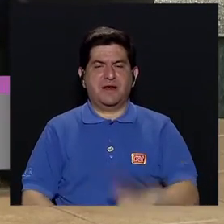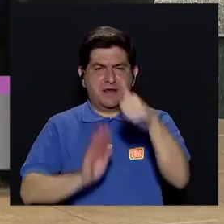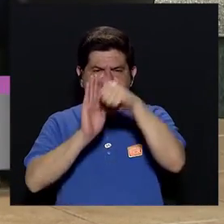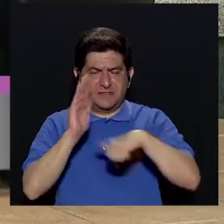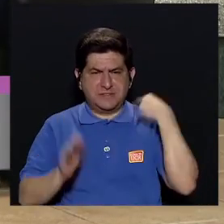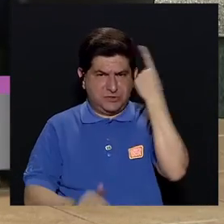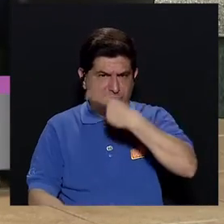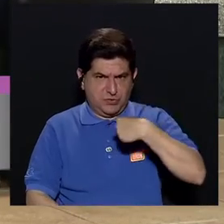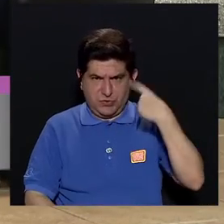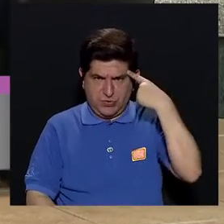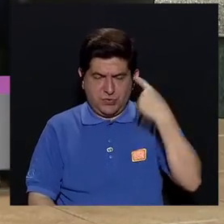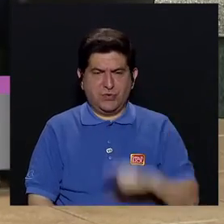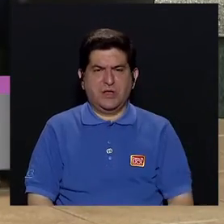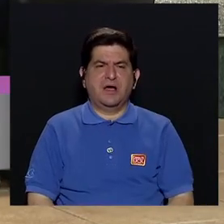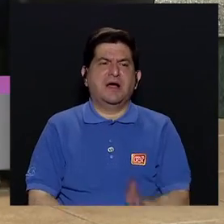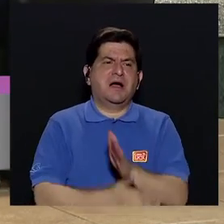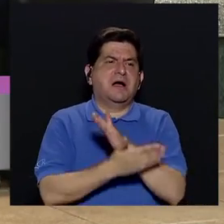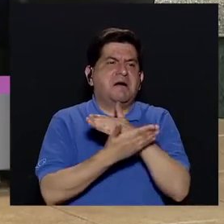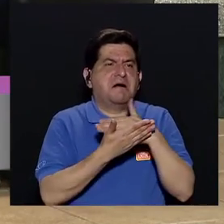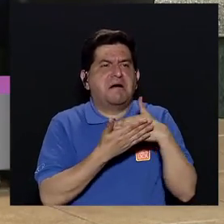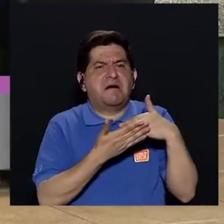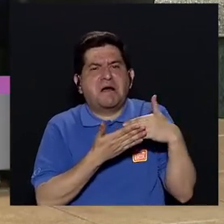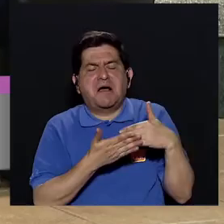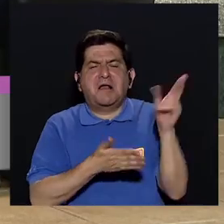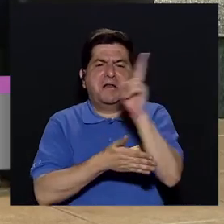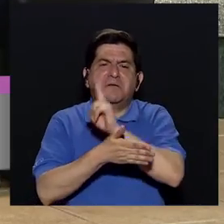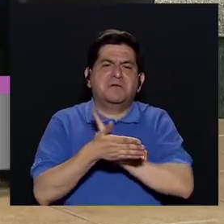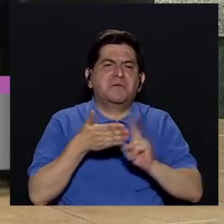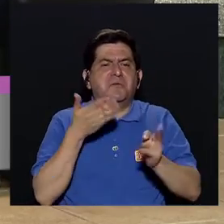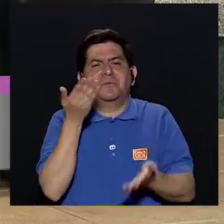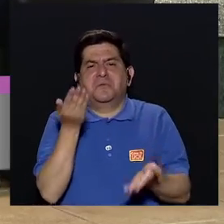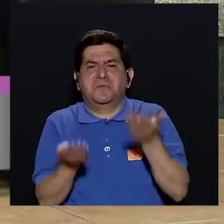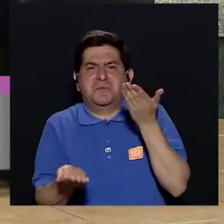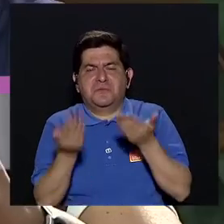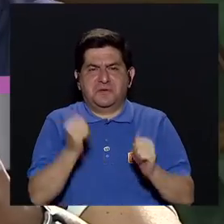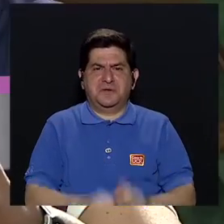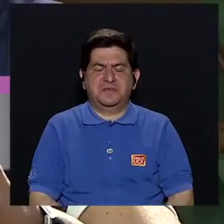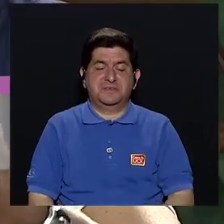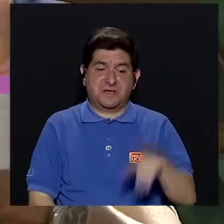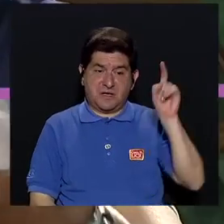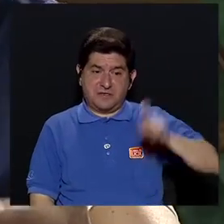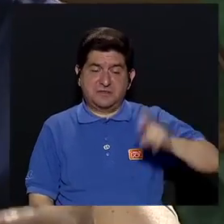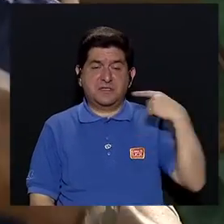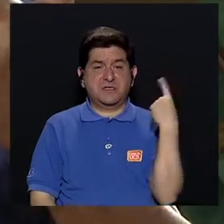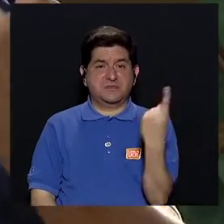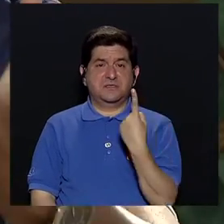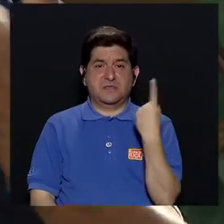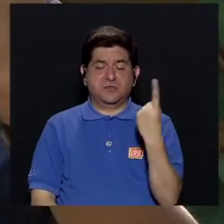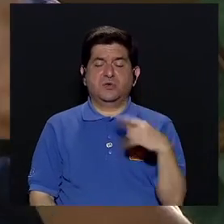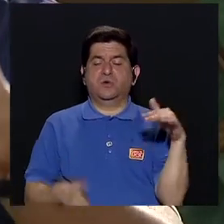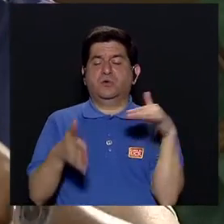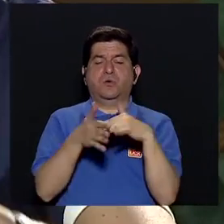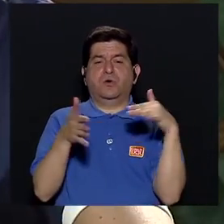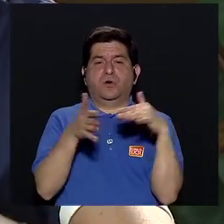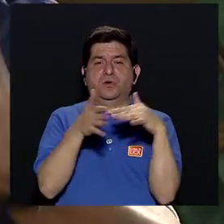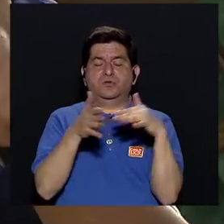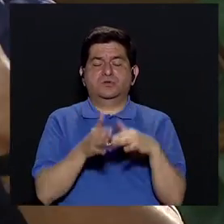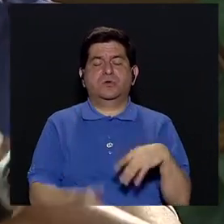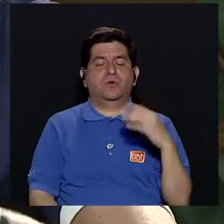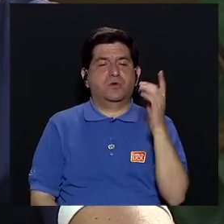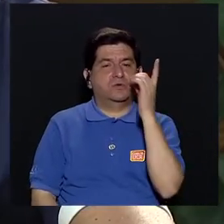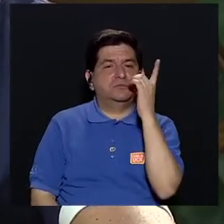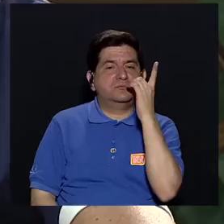cirugía maxilofacial en algunas universidades requiere únicamente del estudio